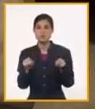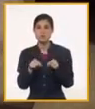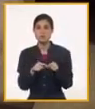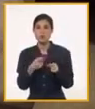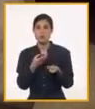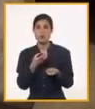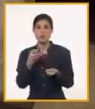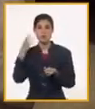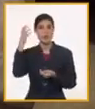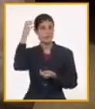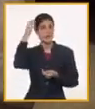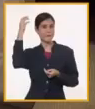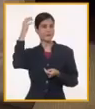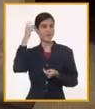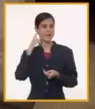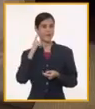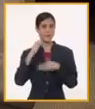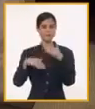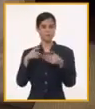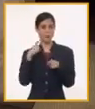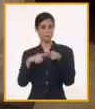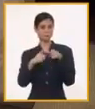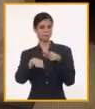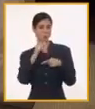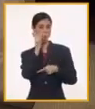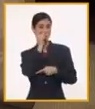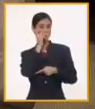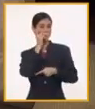que había en una torpedera